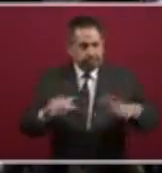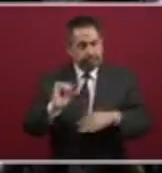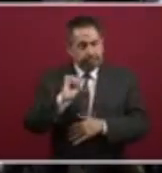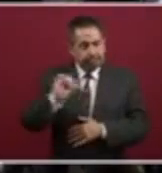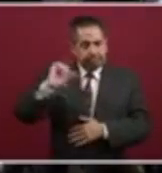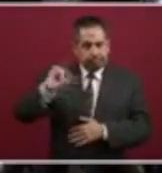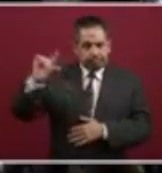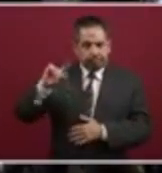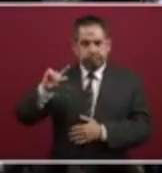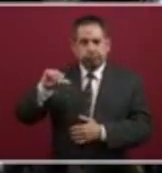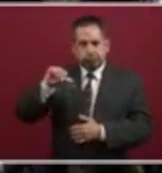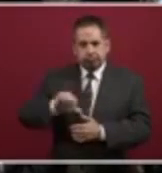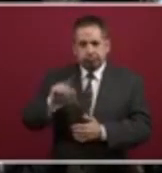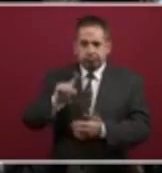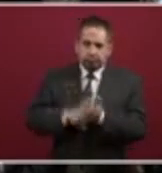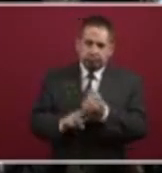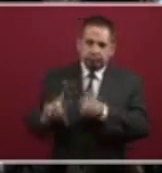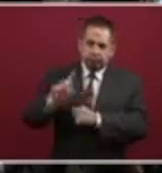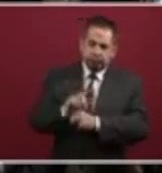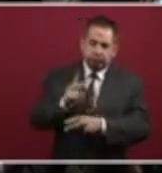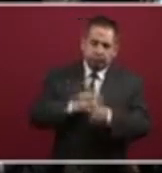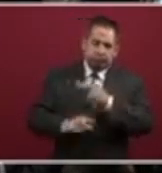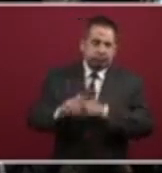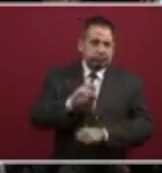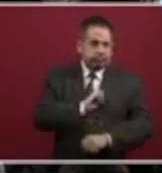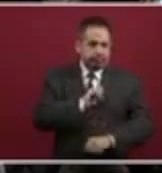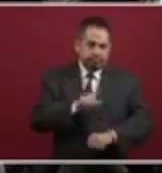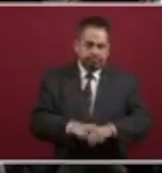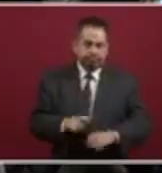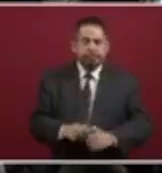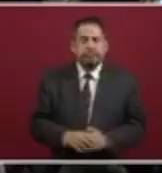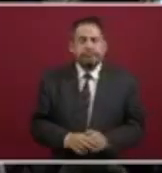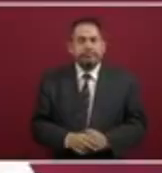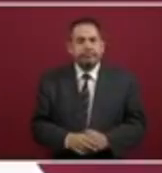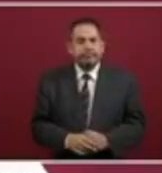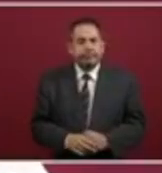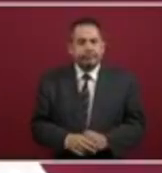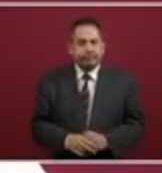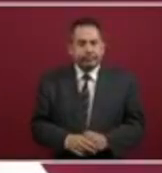acompañan en este evento tan especial.